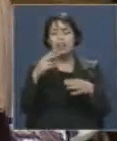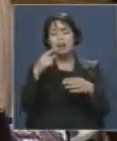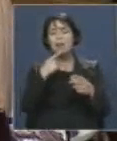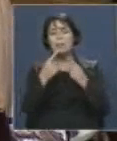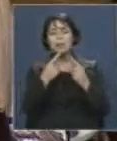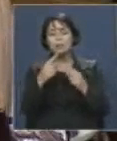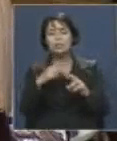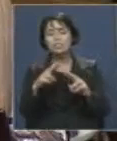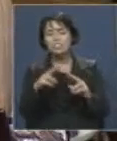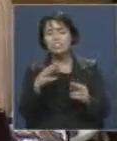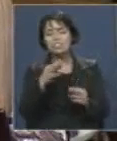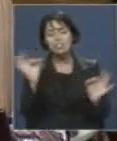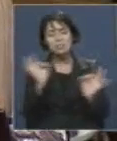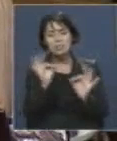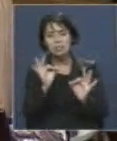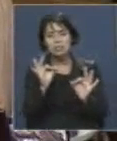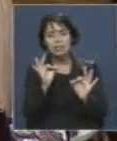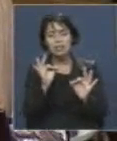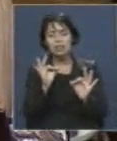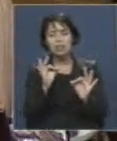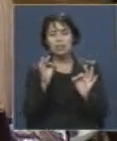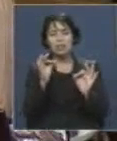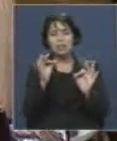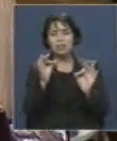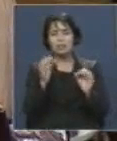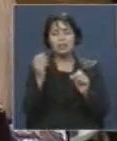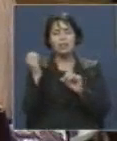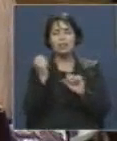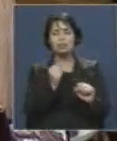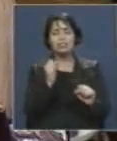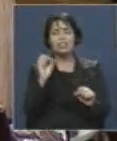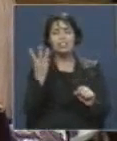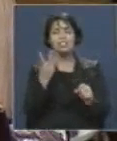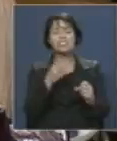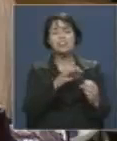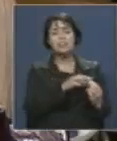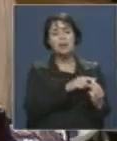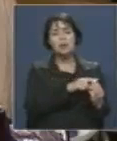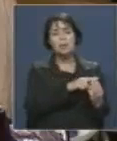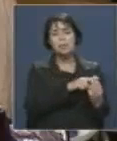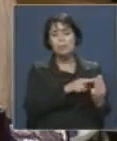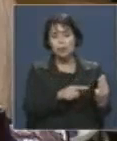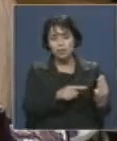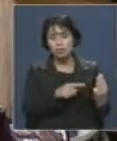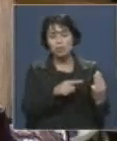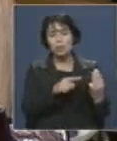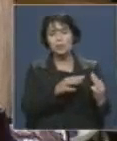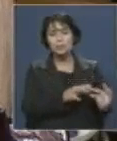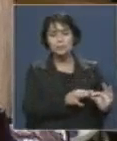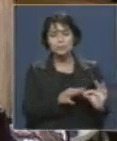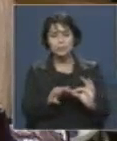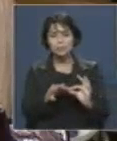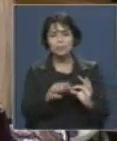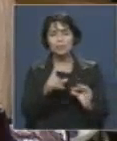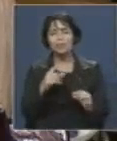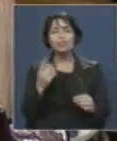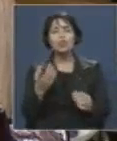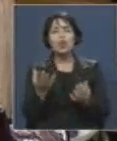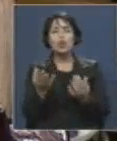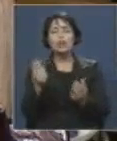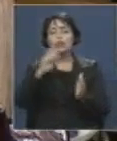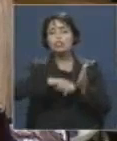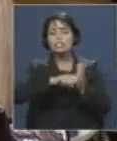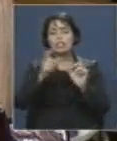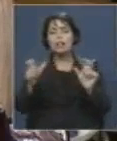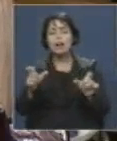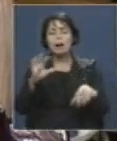le agrega como argumento para validar la objeción en contra de la tercera causal y para considerar innecesaria la contratación de profesionales